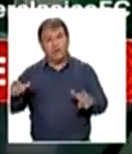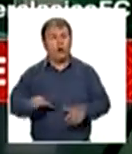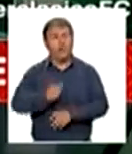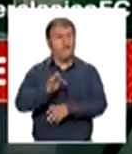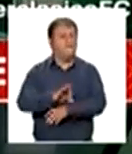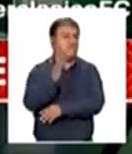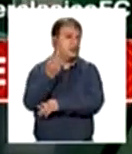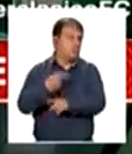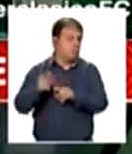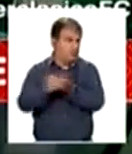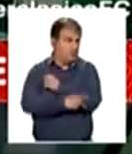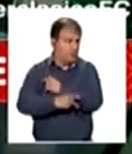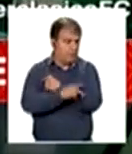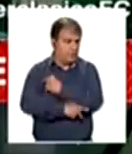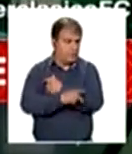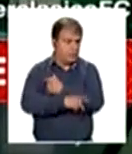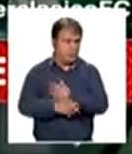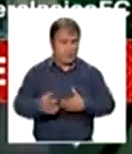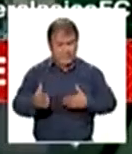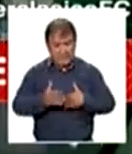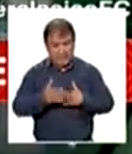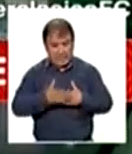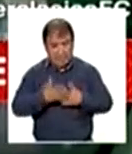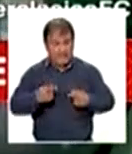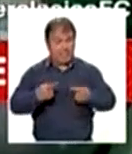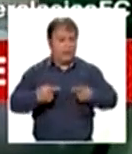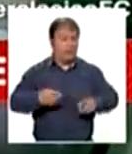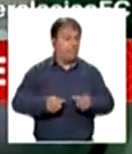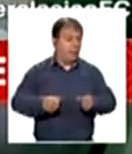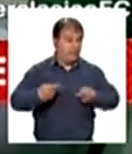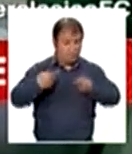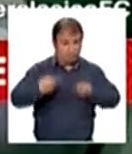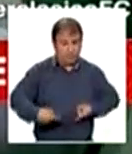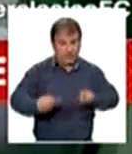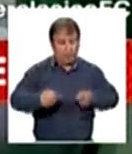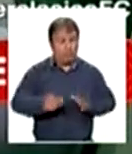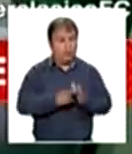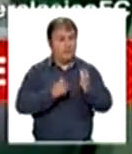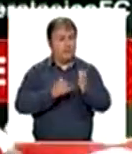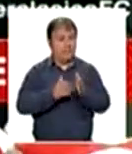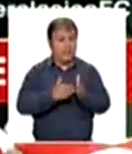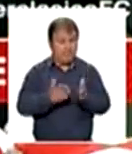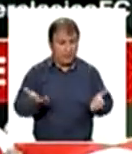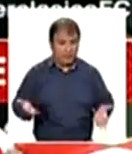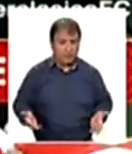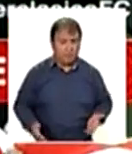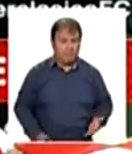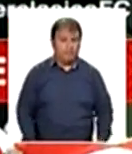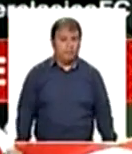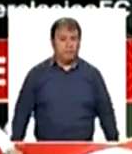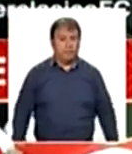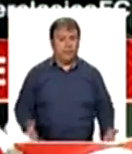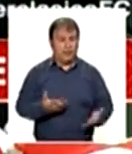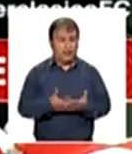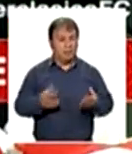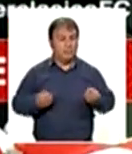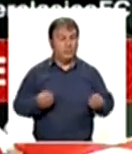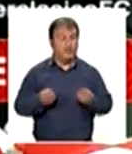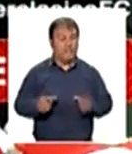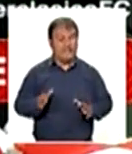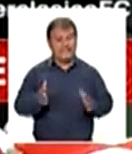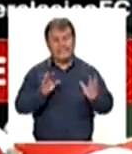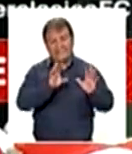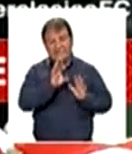iba a decir, la cercanía del partido, con Nueva Zelanda. Es lo que por ahí le